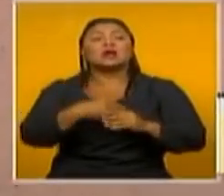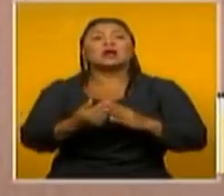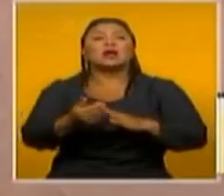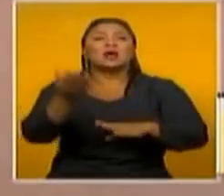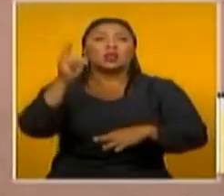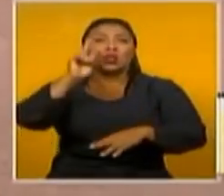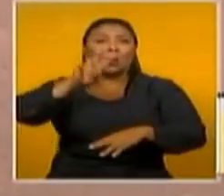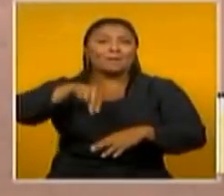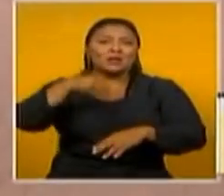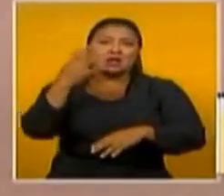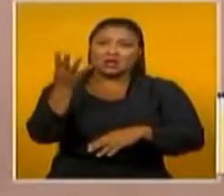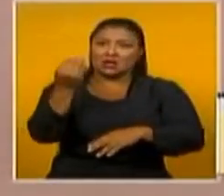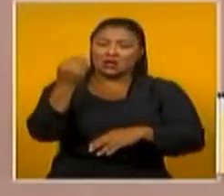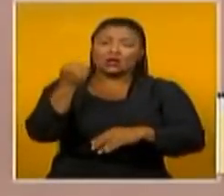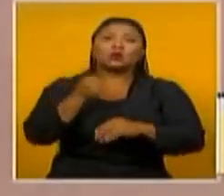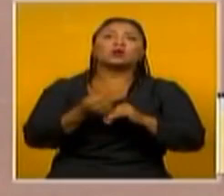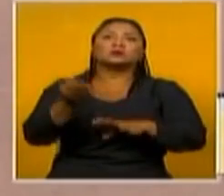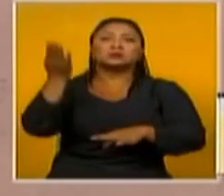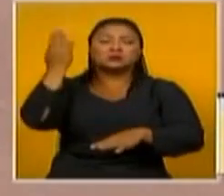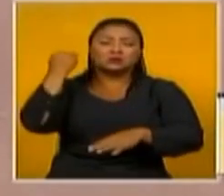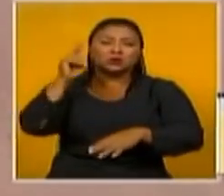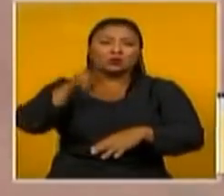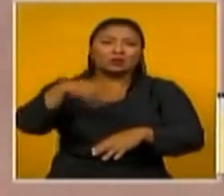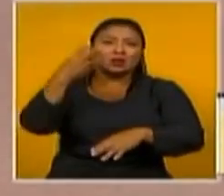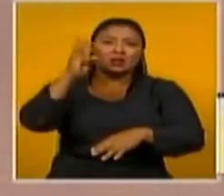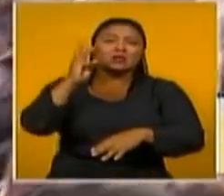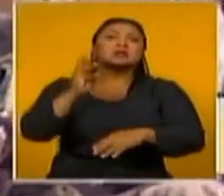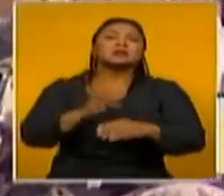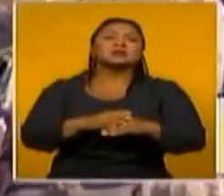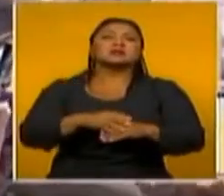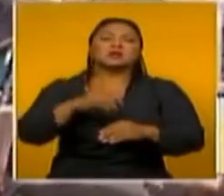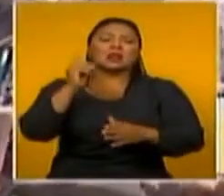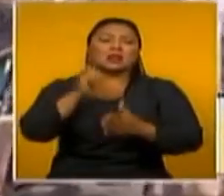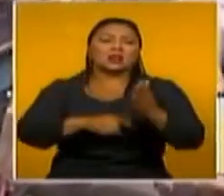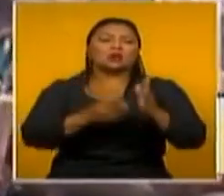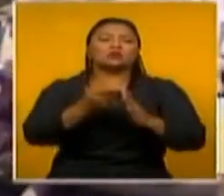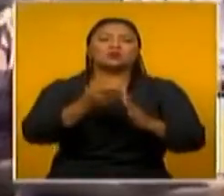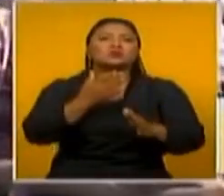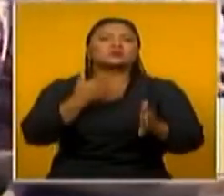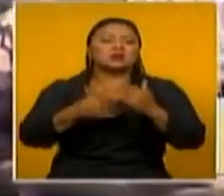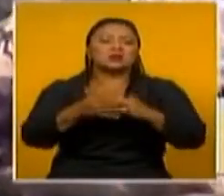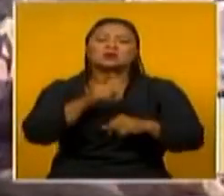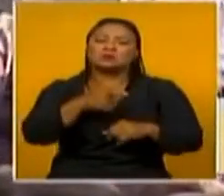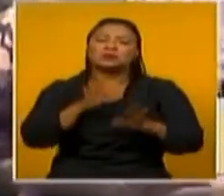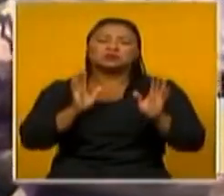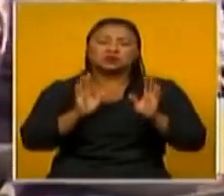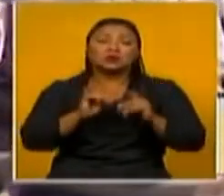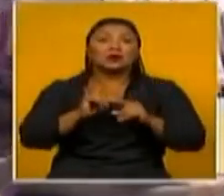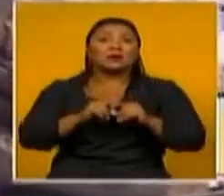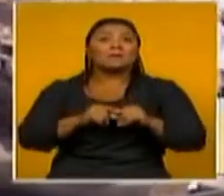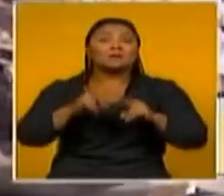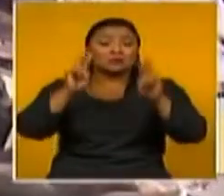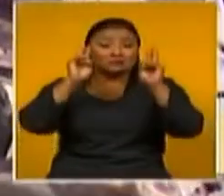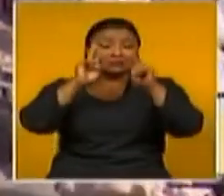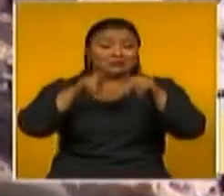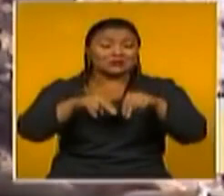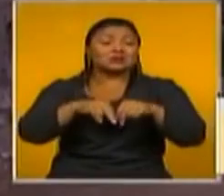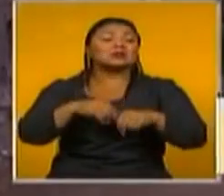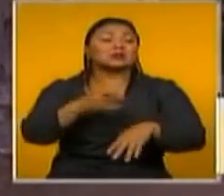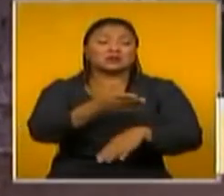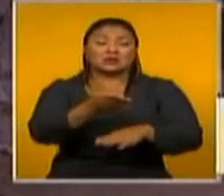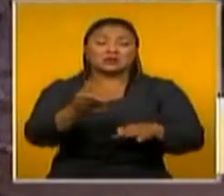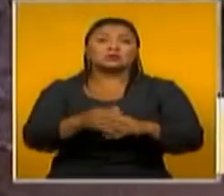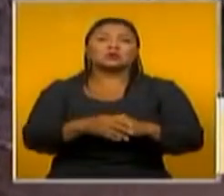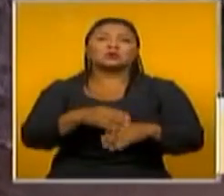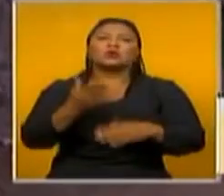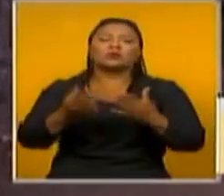el 2014 y 2016 por tenencia de sustancias sujetas a fiscalización. La DINASET investiga este nuevo hecho de sangre en